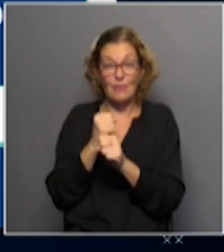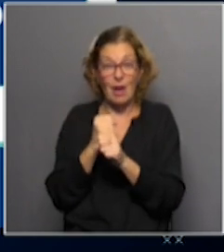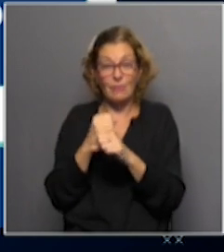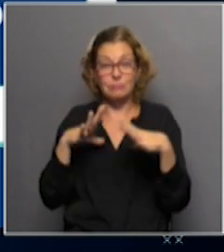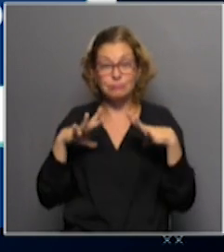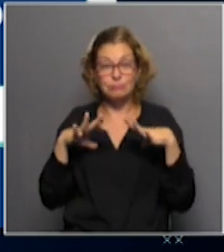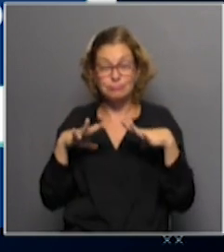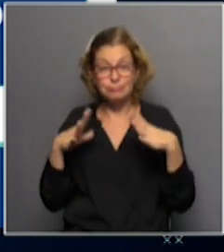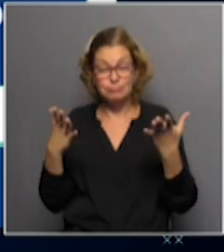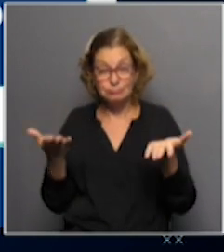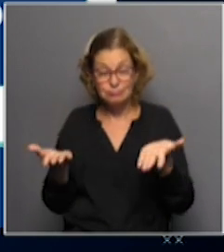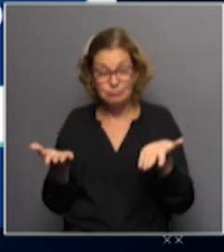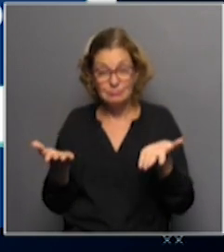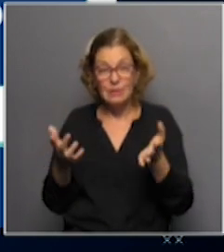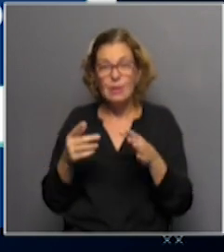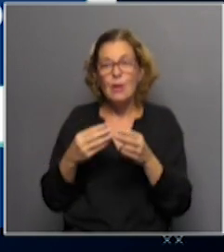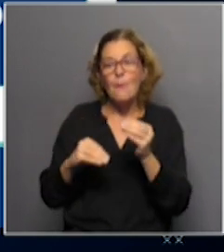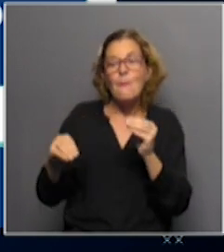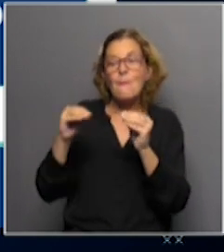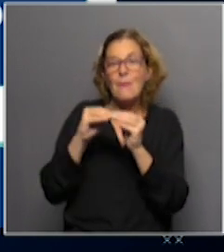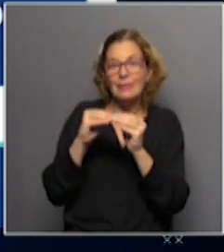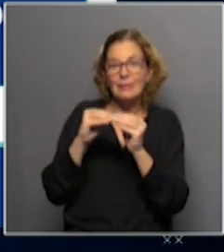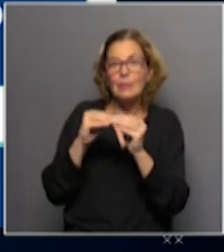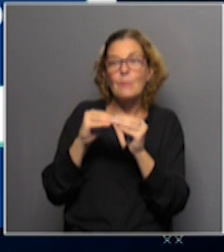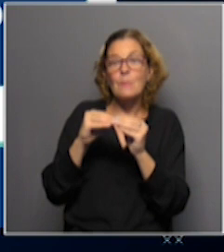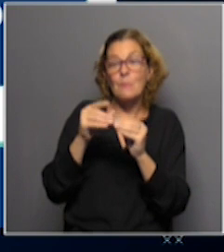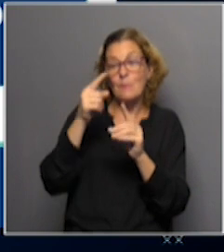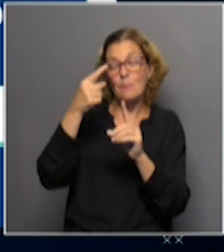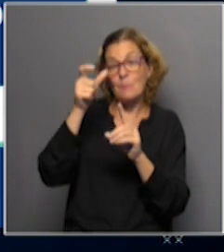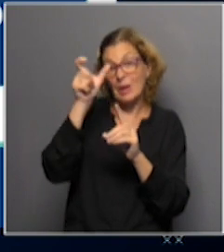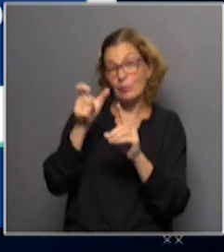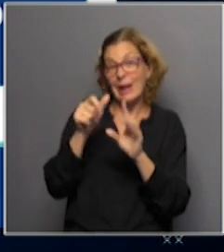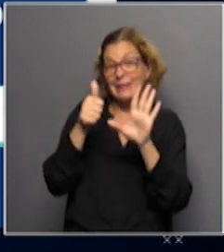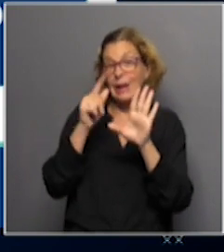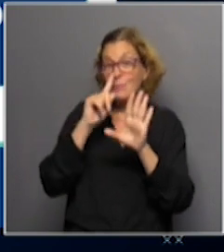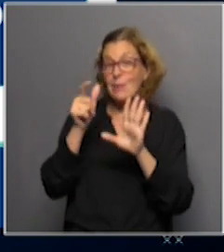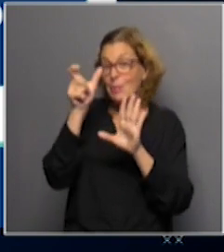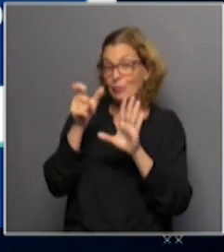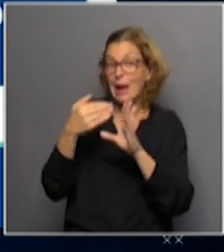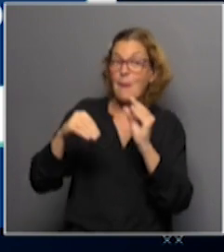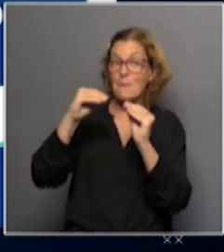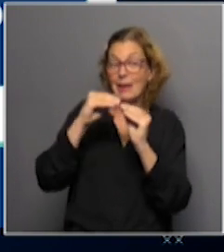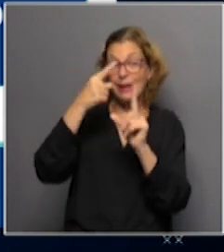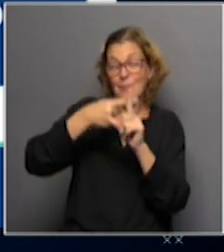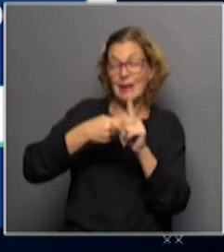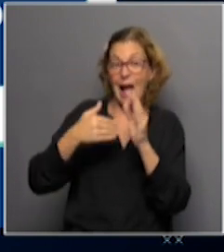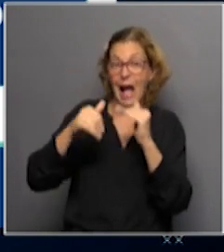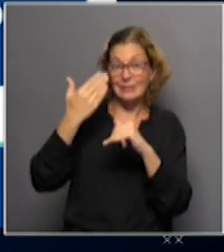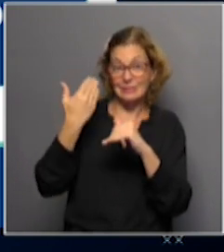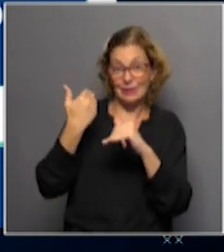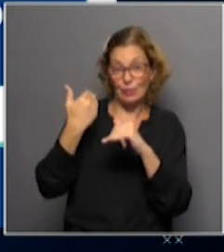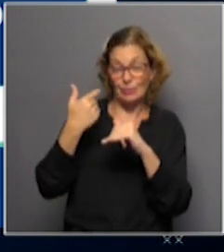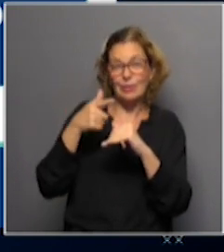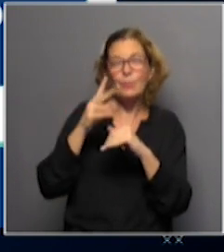Eso supone un incremento de 6.000 personas en relación al mes anterior. Entonces, si miramos de vuelta, vieron esa, que hay